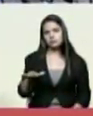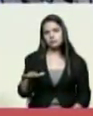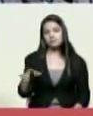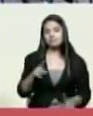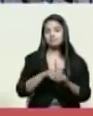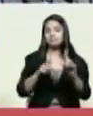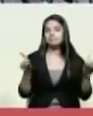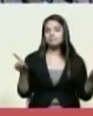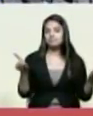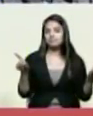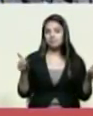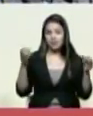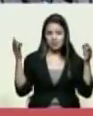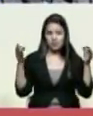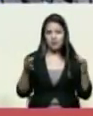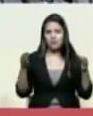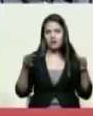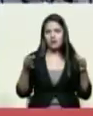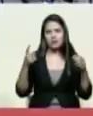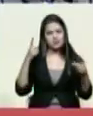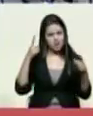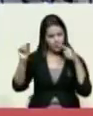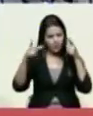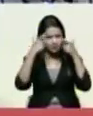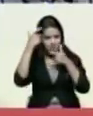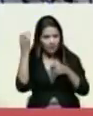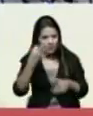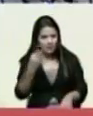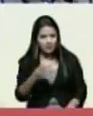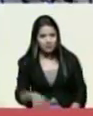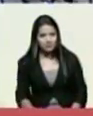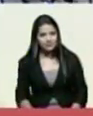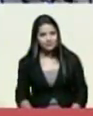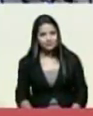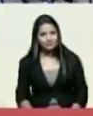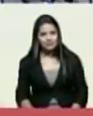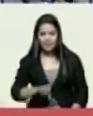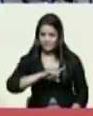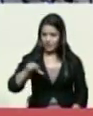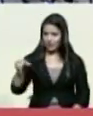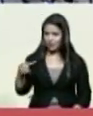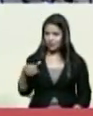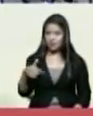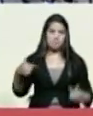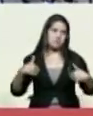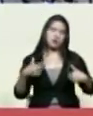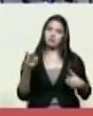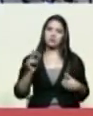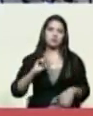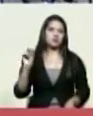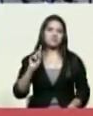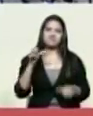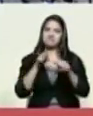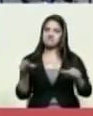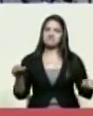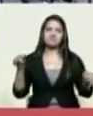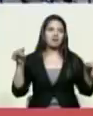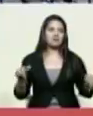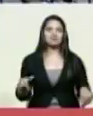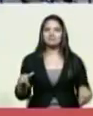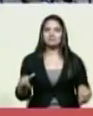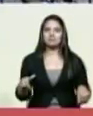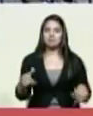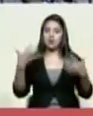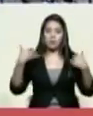Pero en verdad se fue Hugo Chávez. Para nosotros, para mí no se ha ido, en